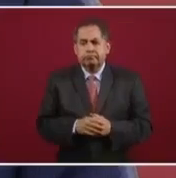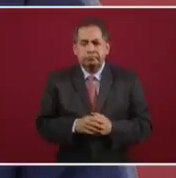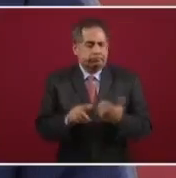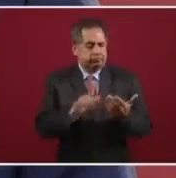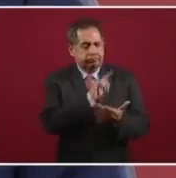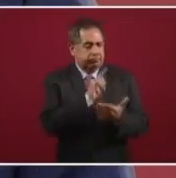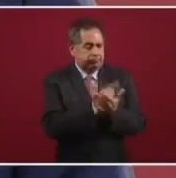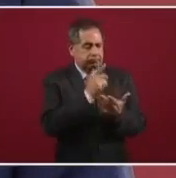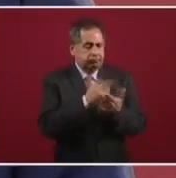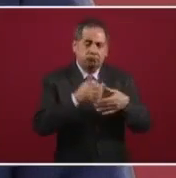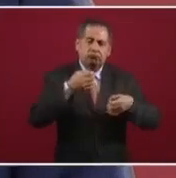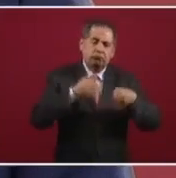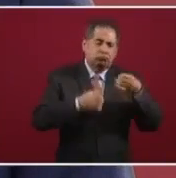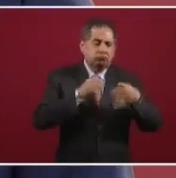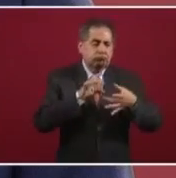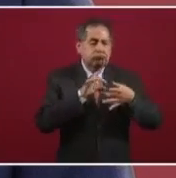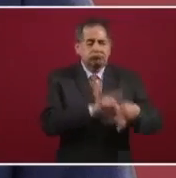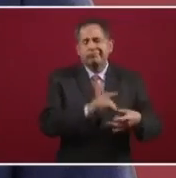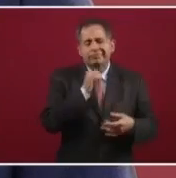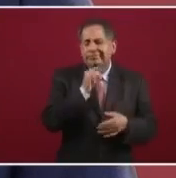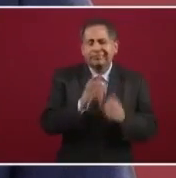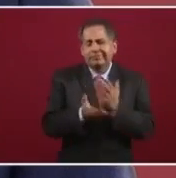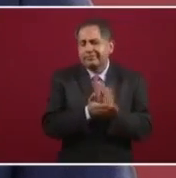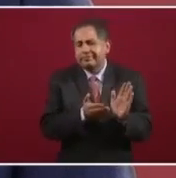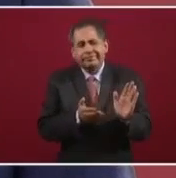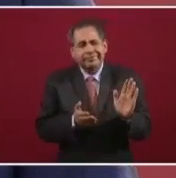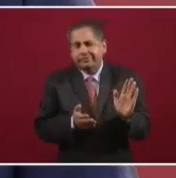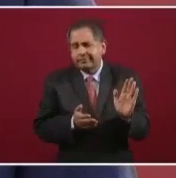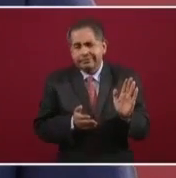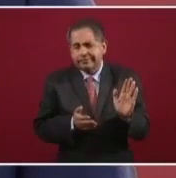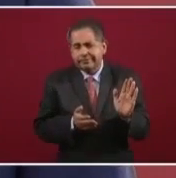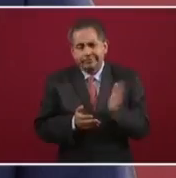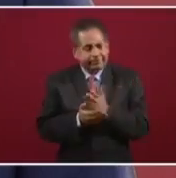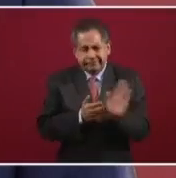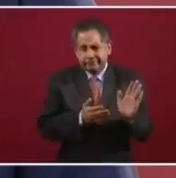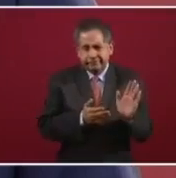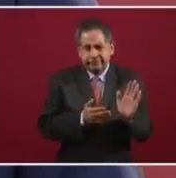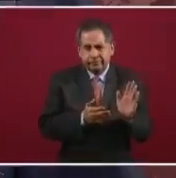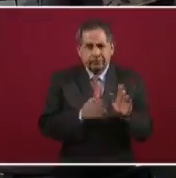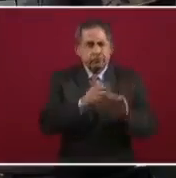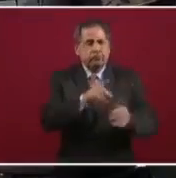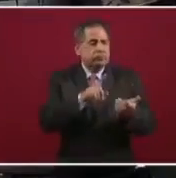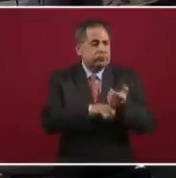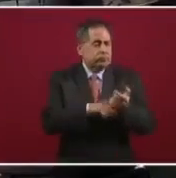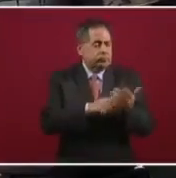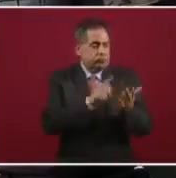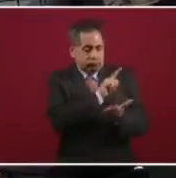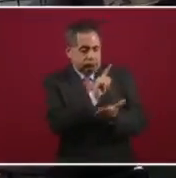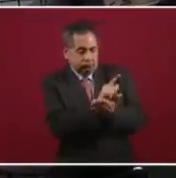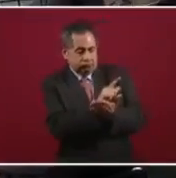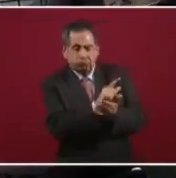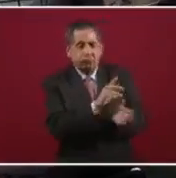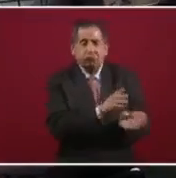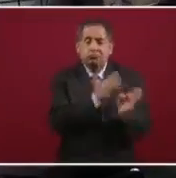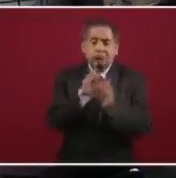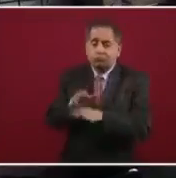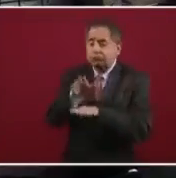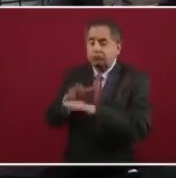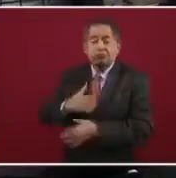legal, jurídico, no es un asunto que tiene que ver con el derecho, tiene que ver con la justicia.